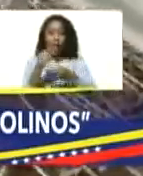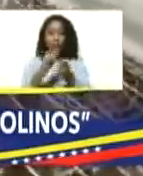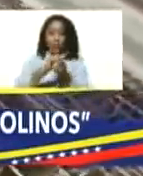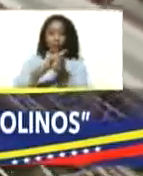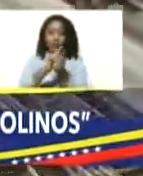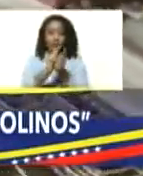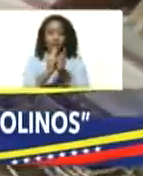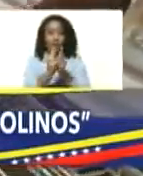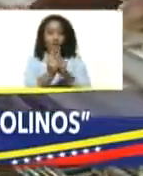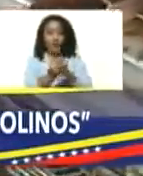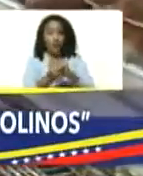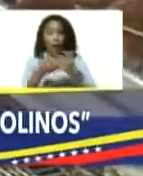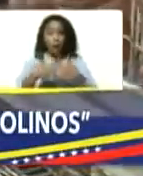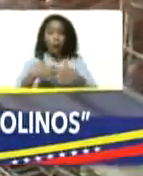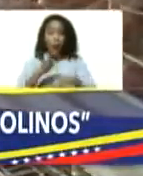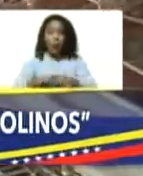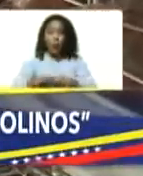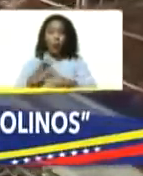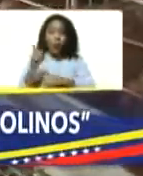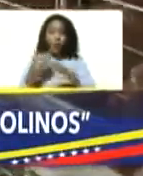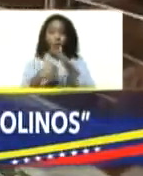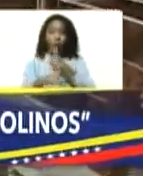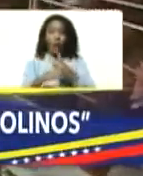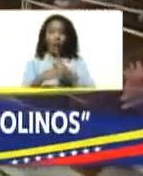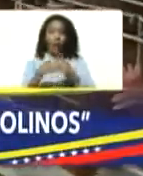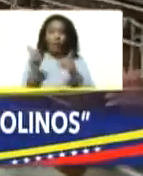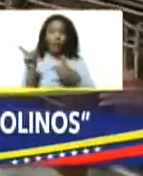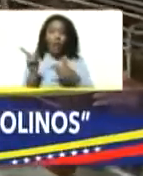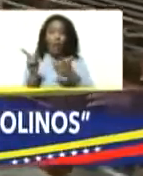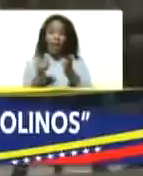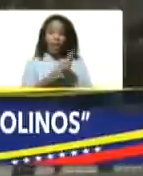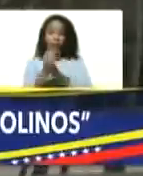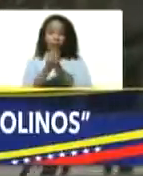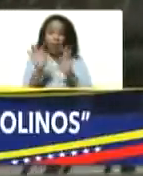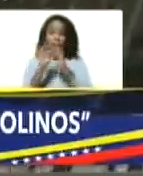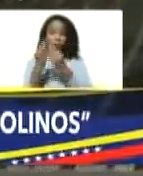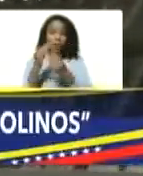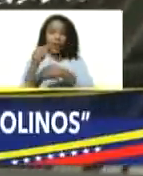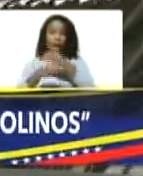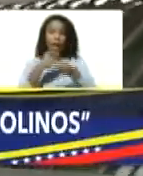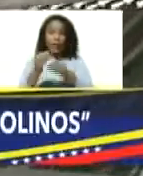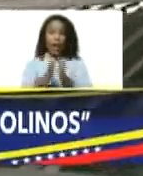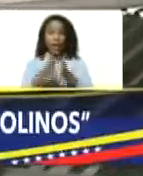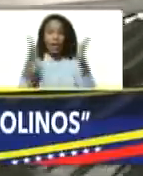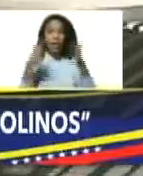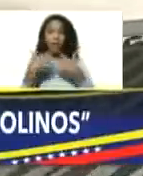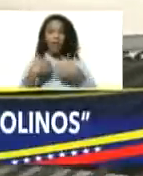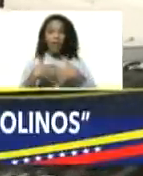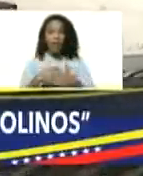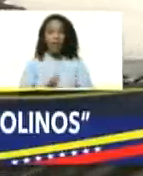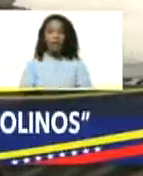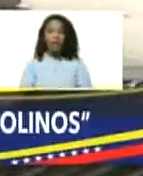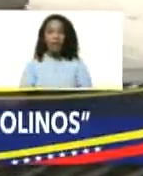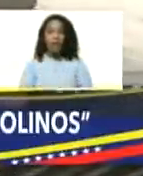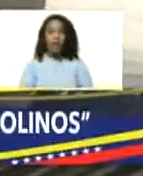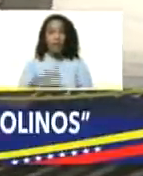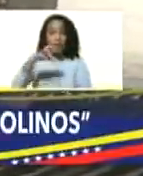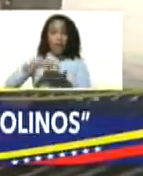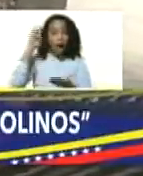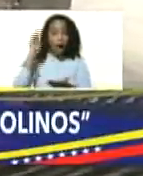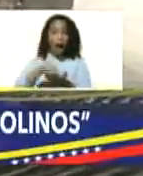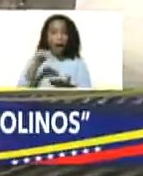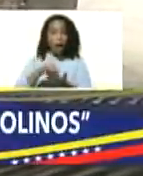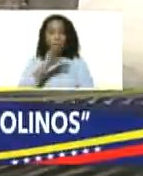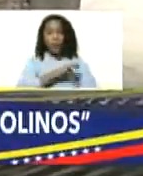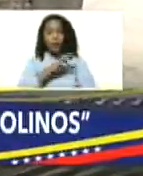ya empresas porque de salir de empresas de empresas familiares se convierten en grandes empresas el estado aragua señor